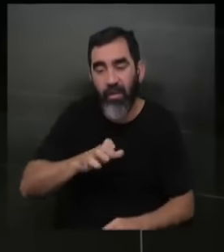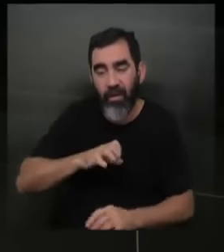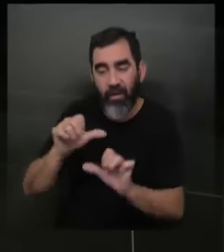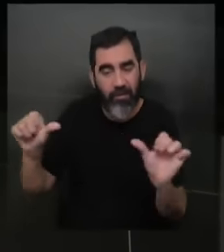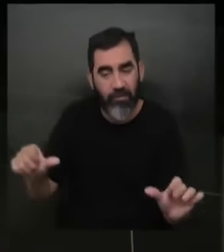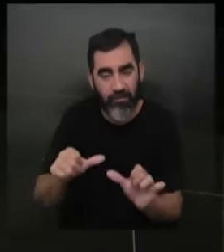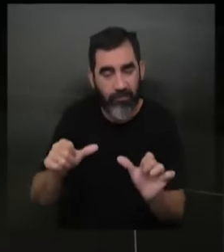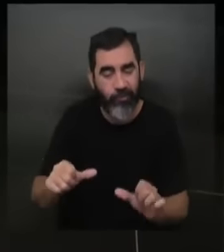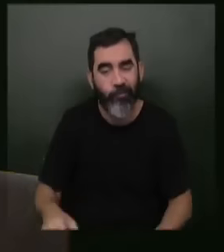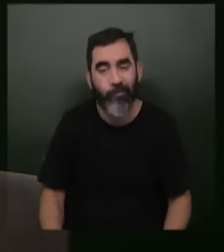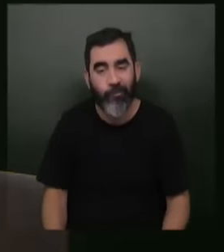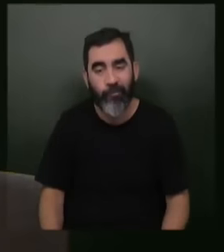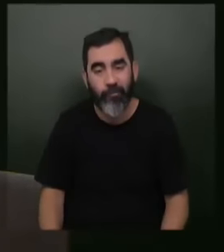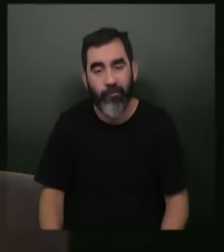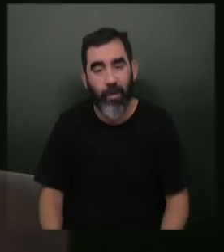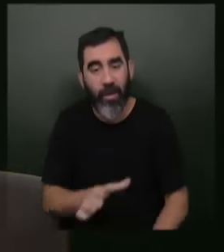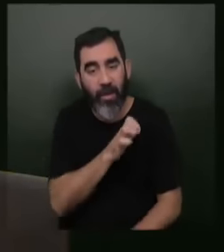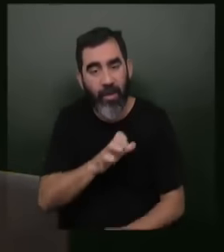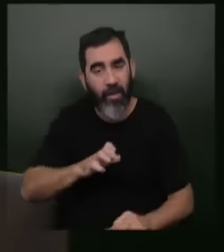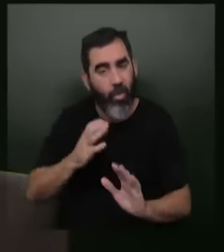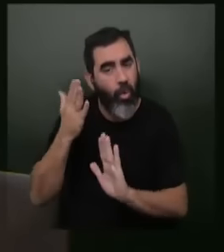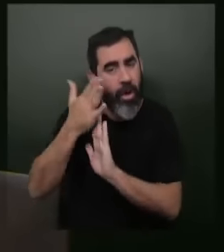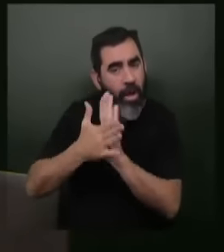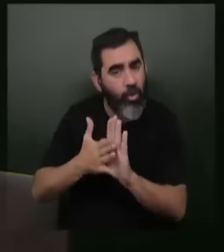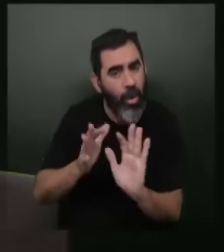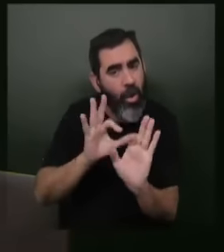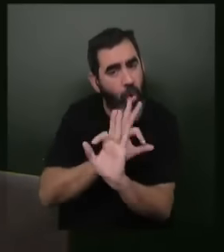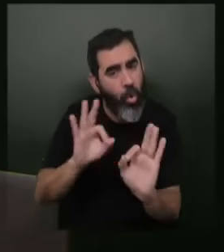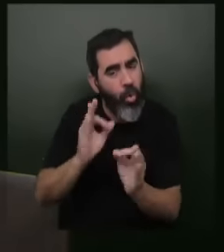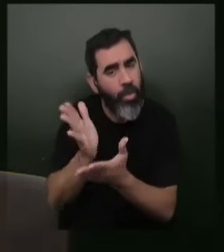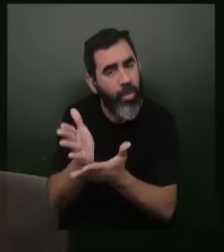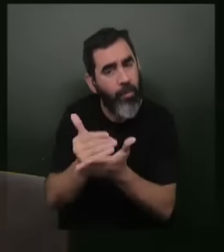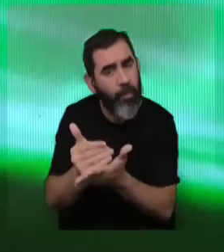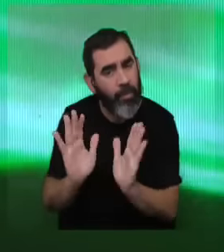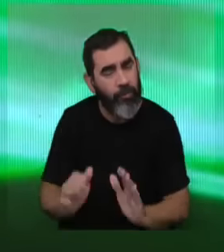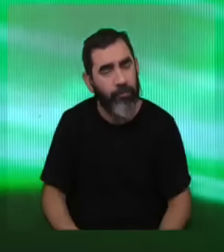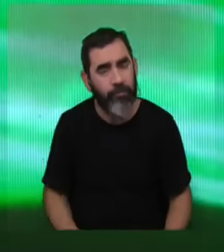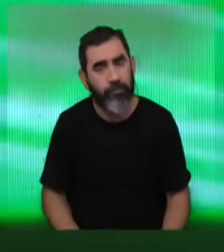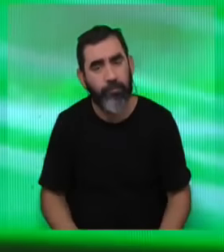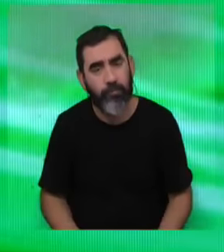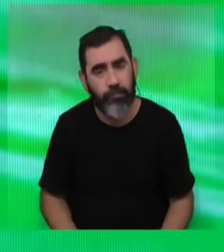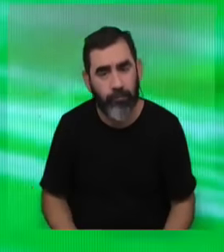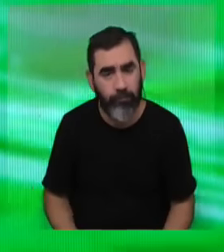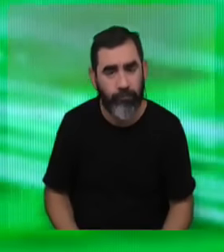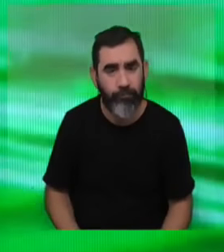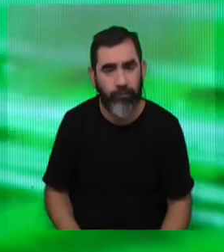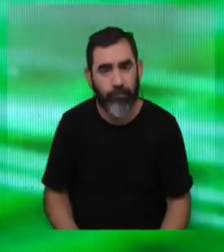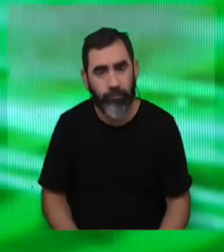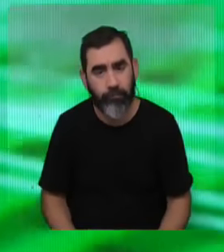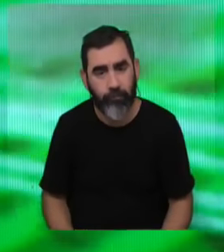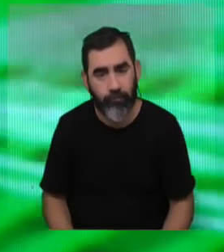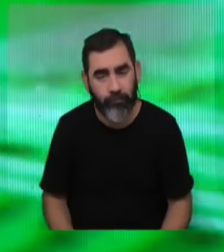eso e del Estado a nivel nacional o a nivel eh de los departamentos eh nosotros